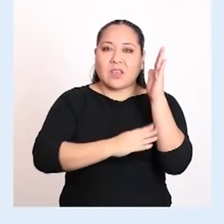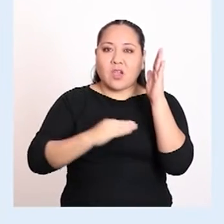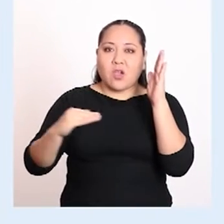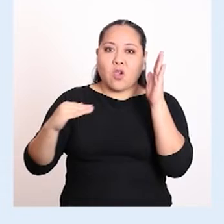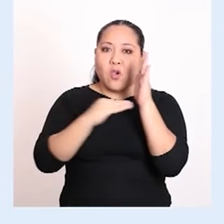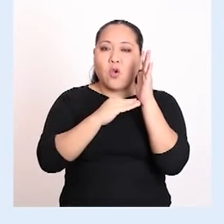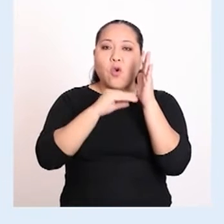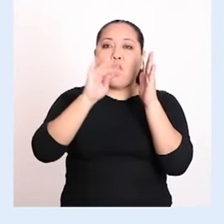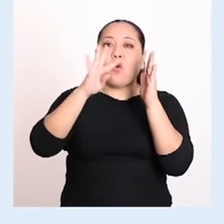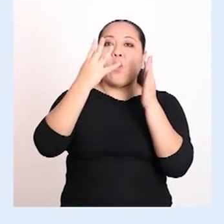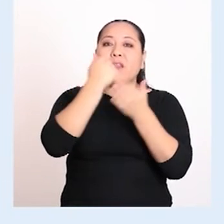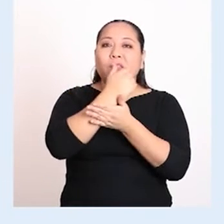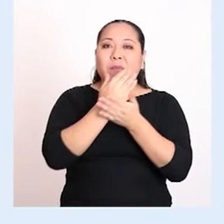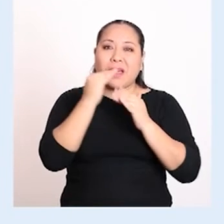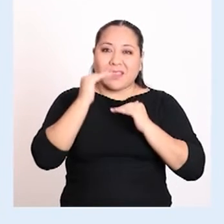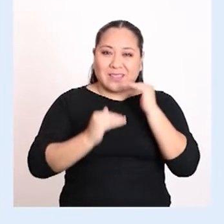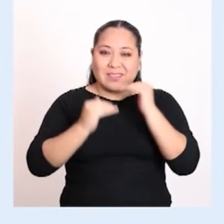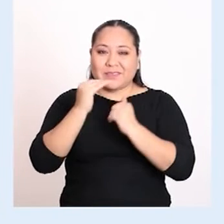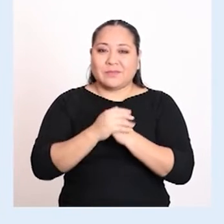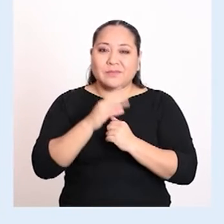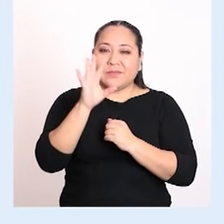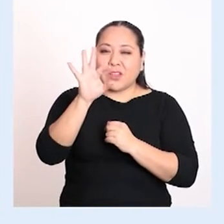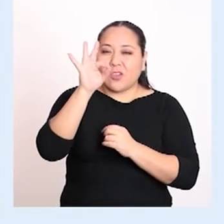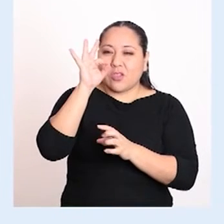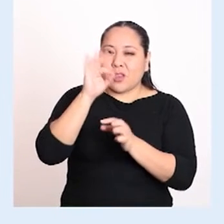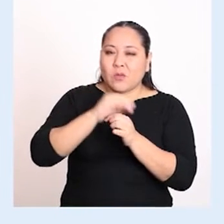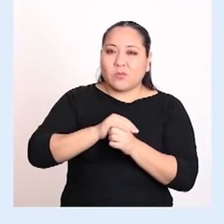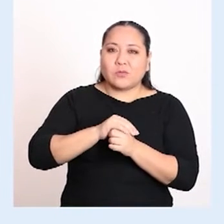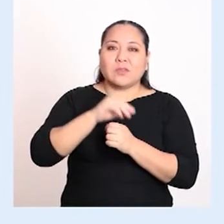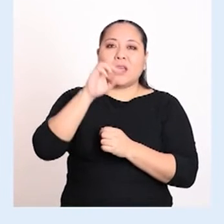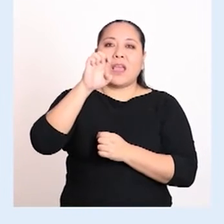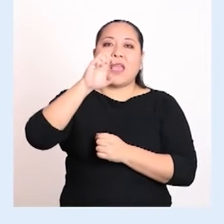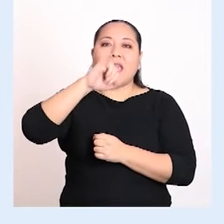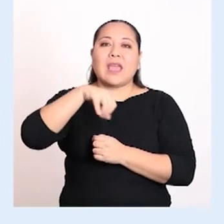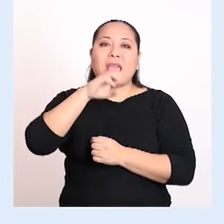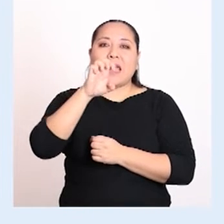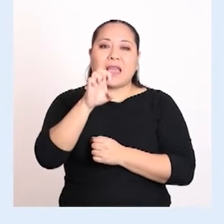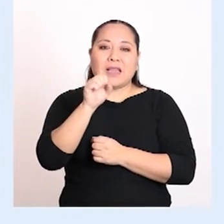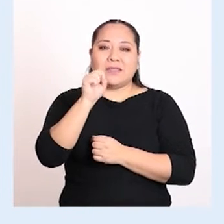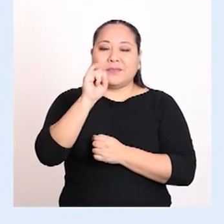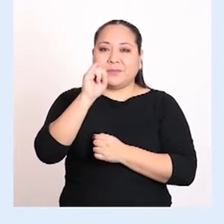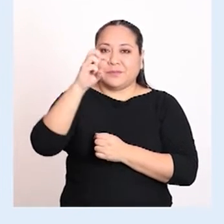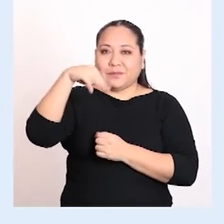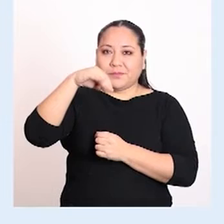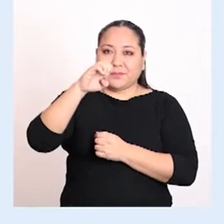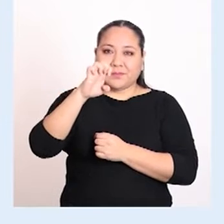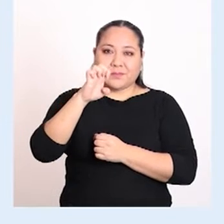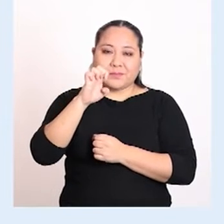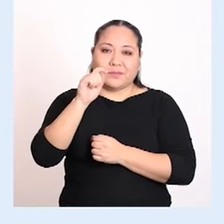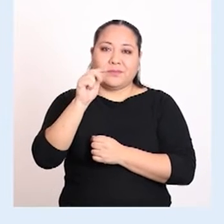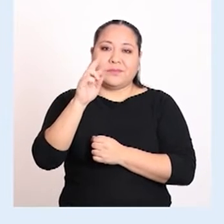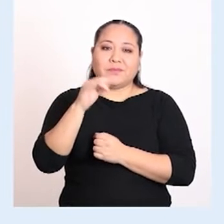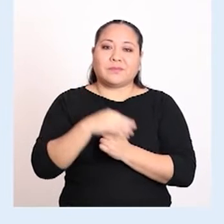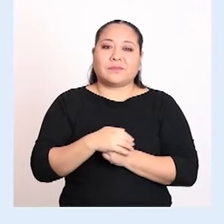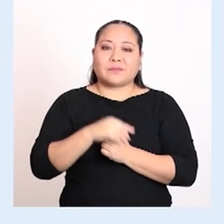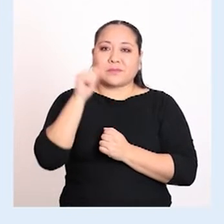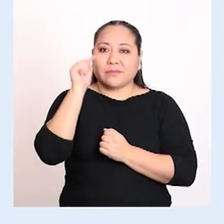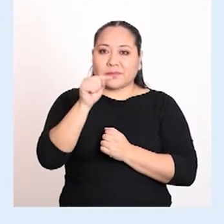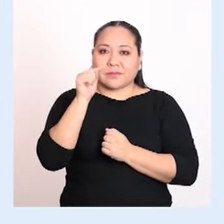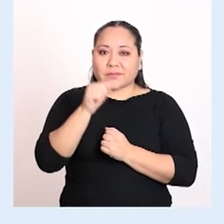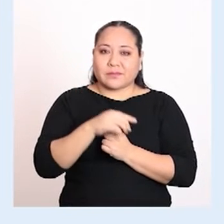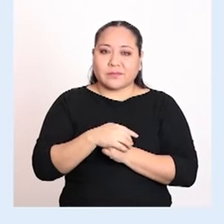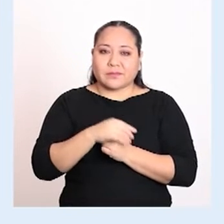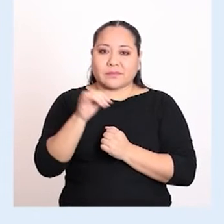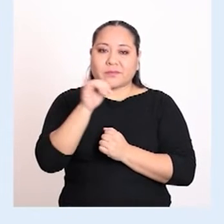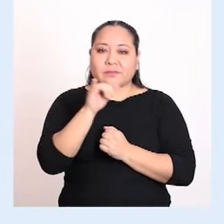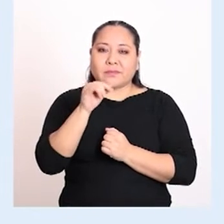paso. Determinamos y trazamos el eje de simetría. Para ello, desde el vértice que tiene